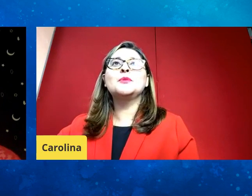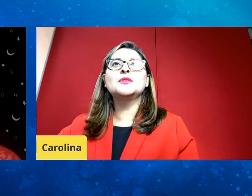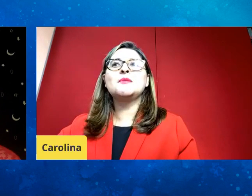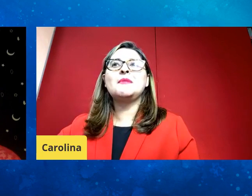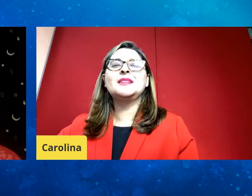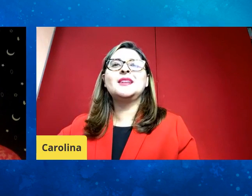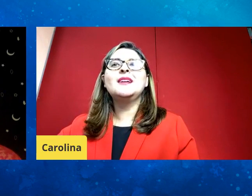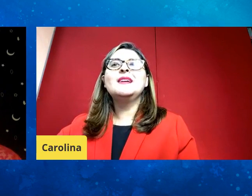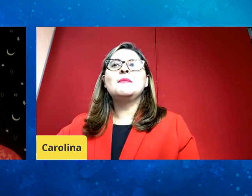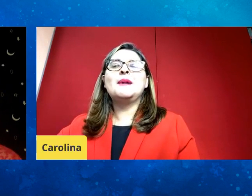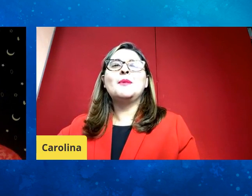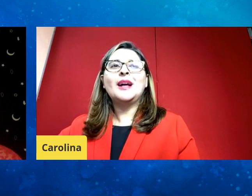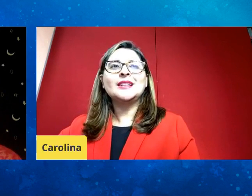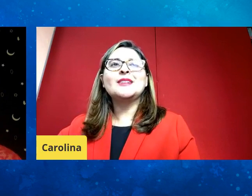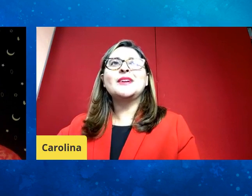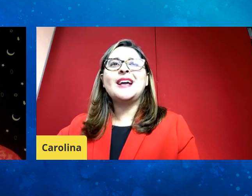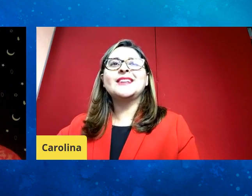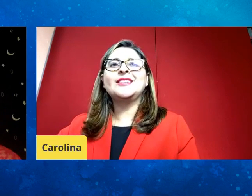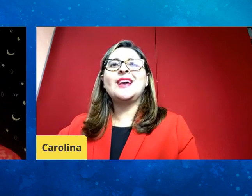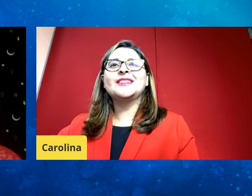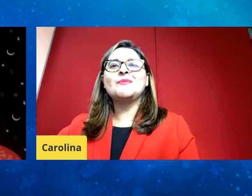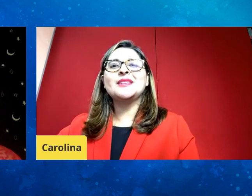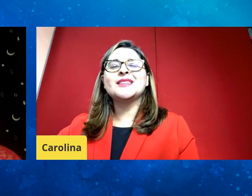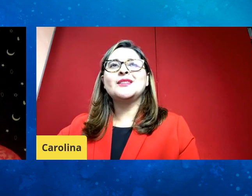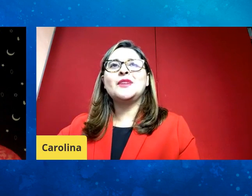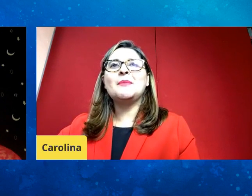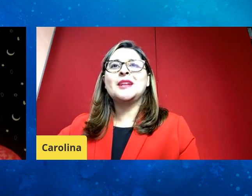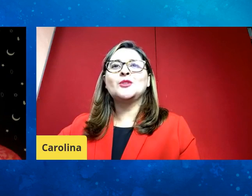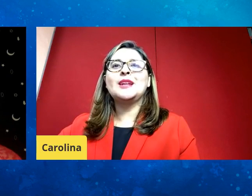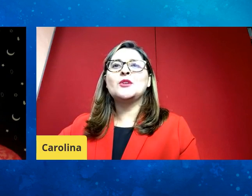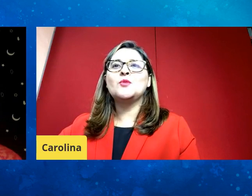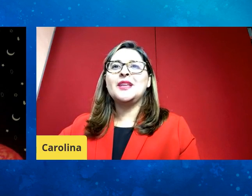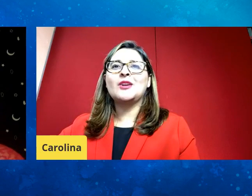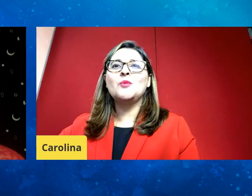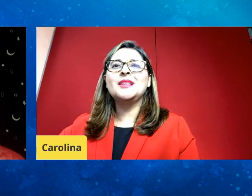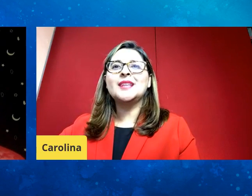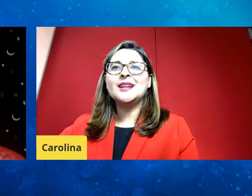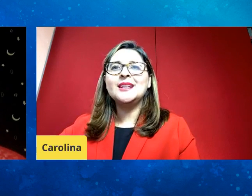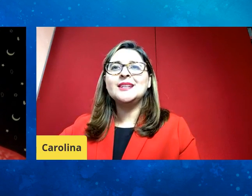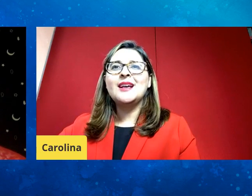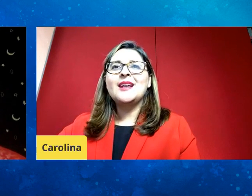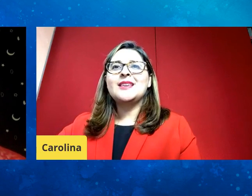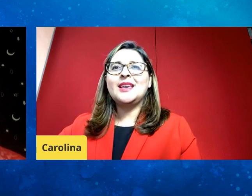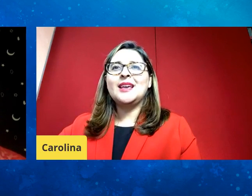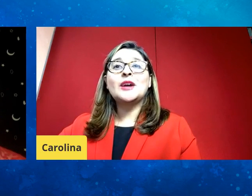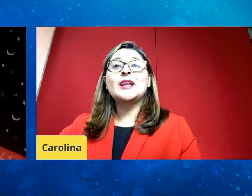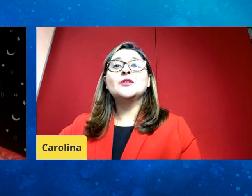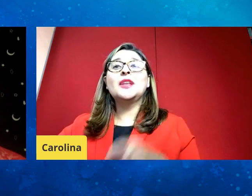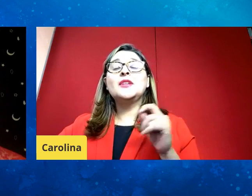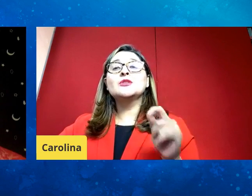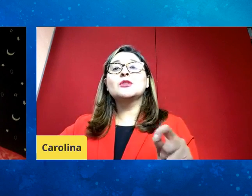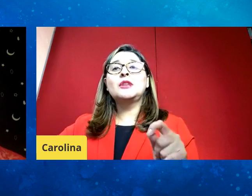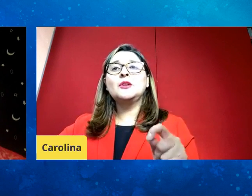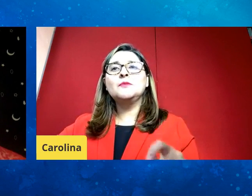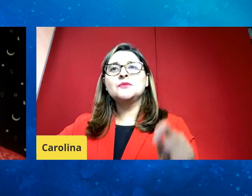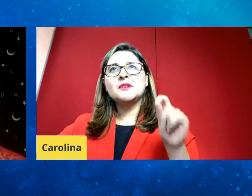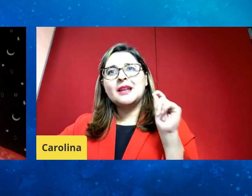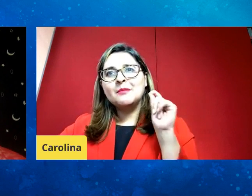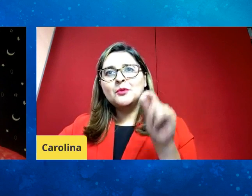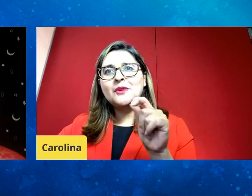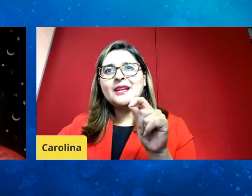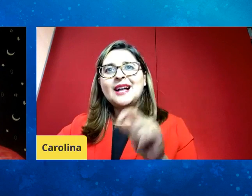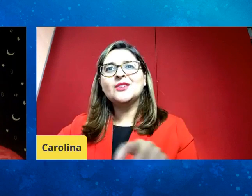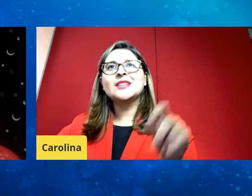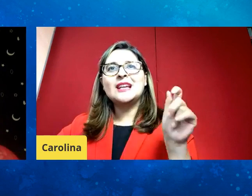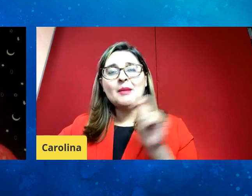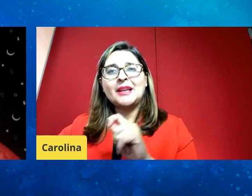explora.cl/antofagasta, ya que próximamente vamos a tener varias actividades también científicas para toda la comunidad. Comentarles que los ganadores del sorteo